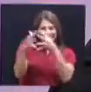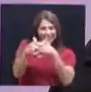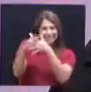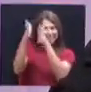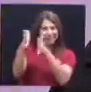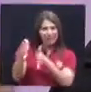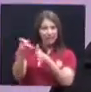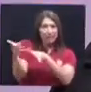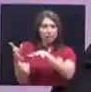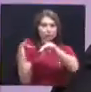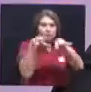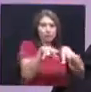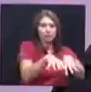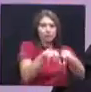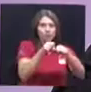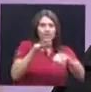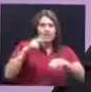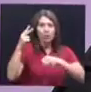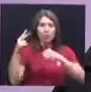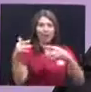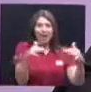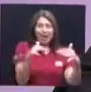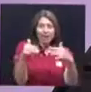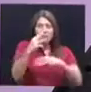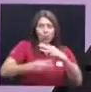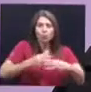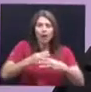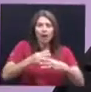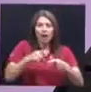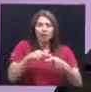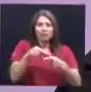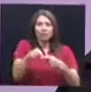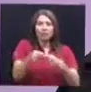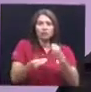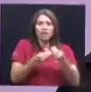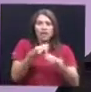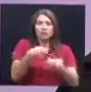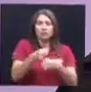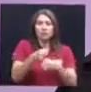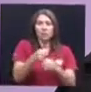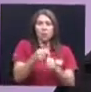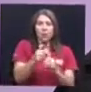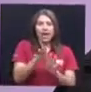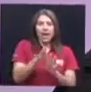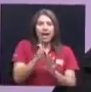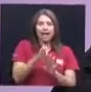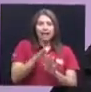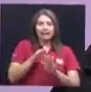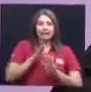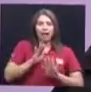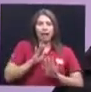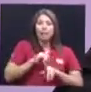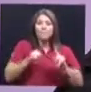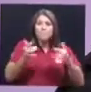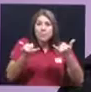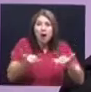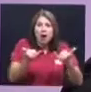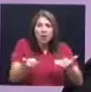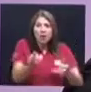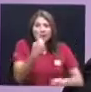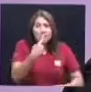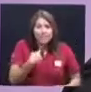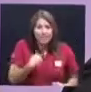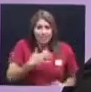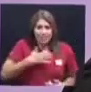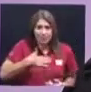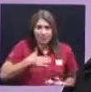Mundial entonces tuvieron que dar marcha atrás Claro pero no me vengan a estas alturas diciendo de